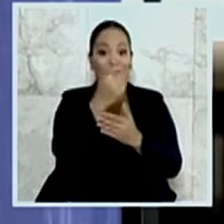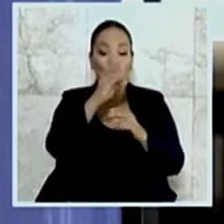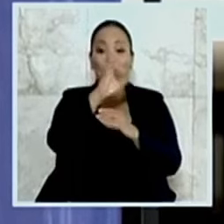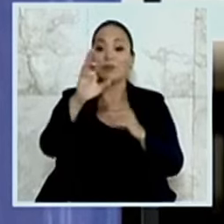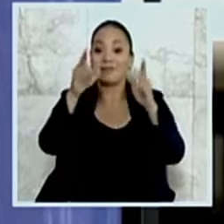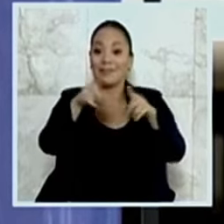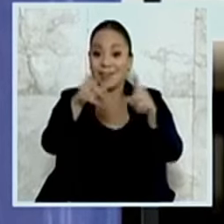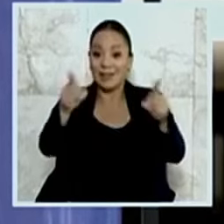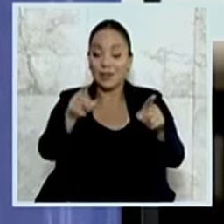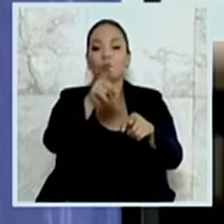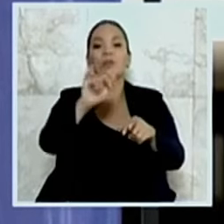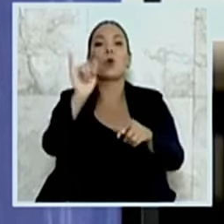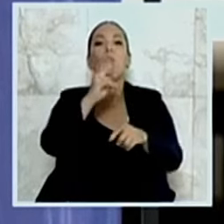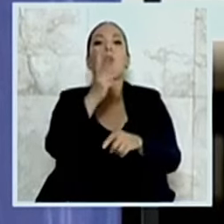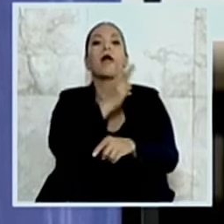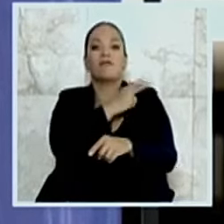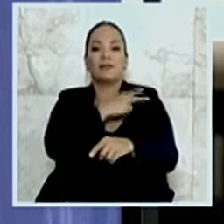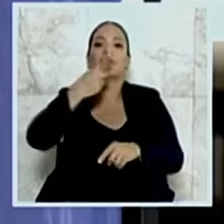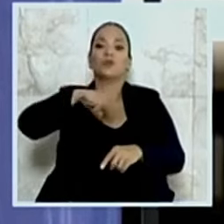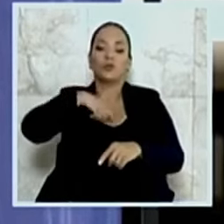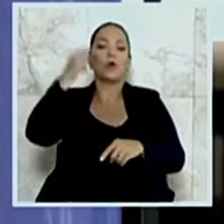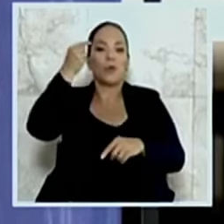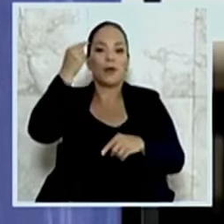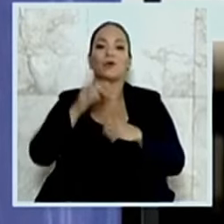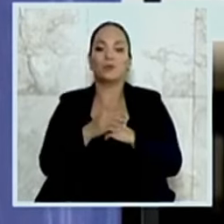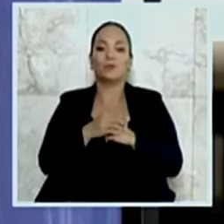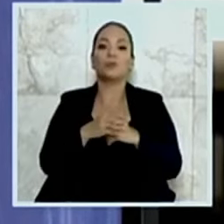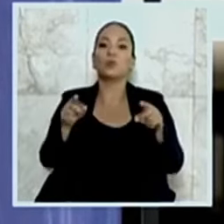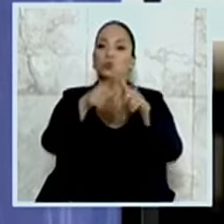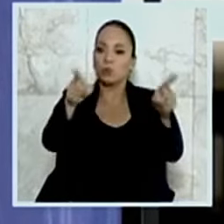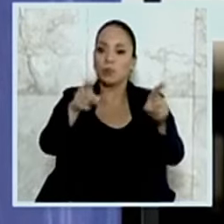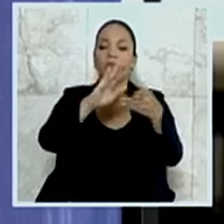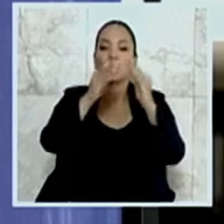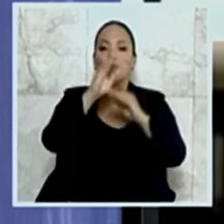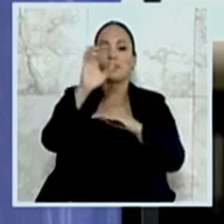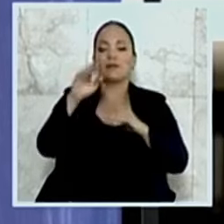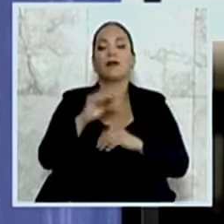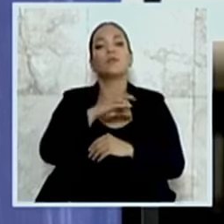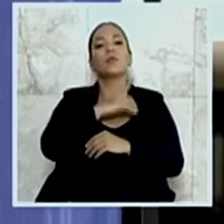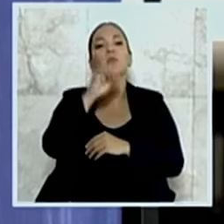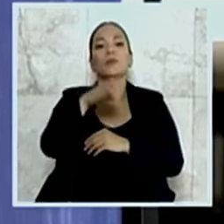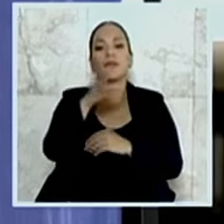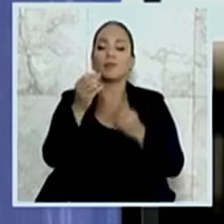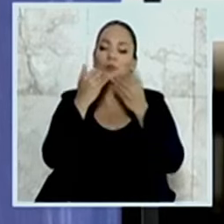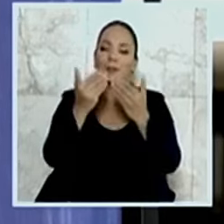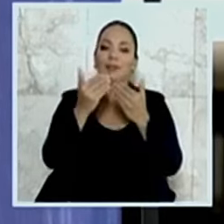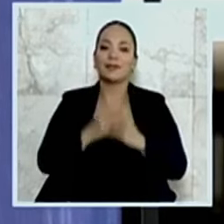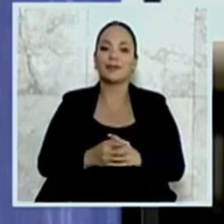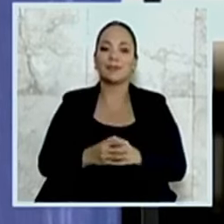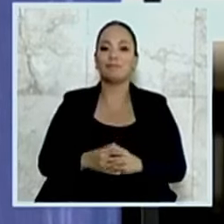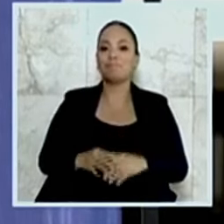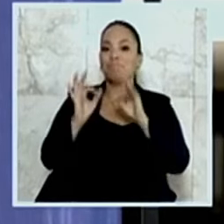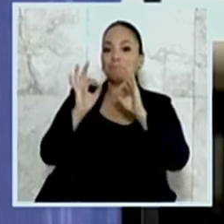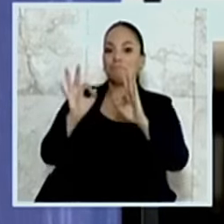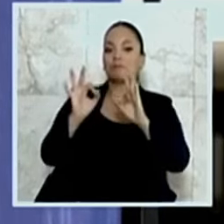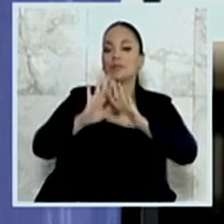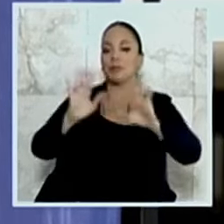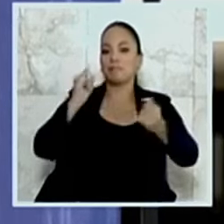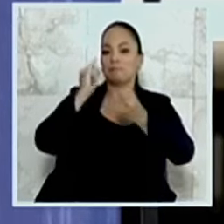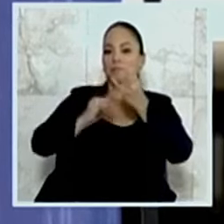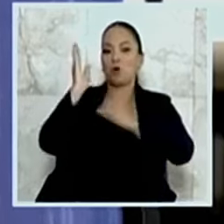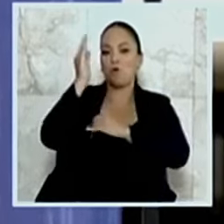sobre todo rendirle cuentas a los patronos que tenemos todos y cada uno de los miembros